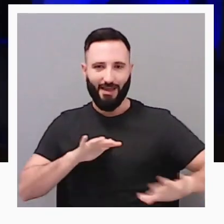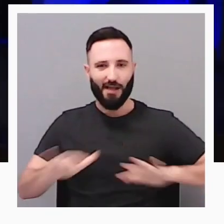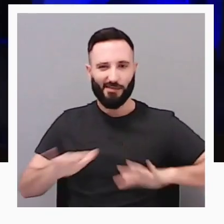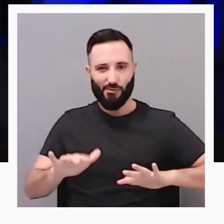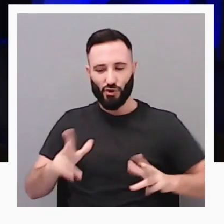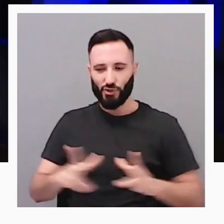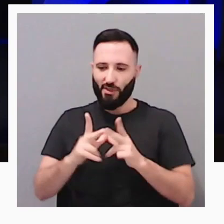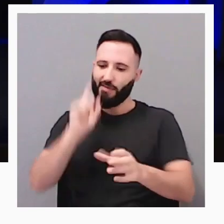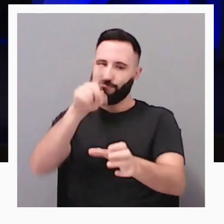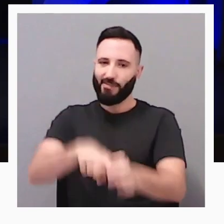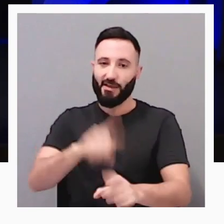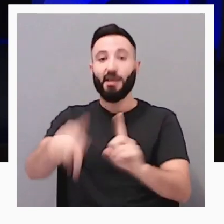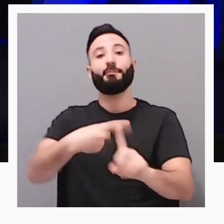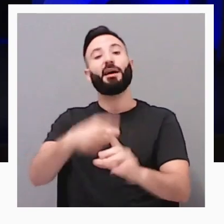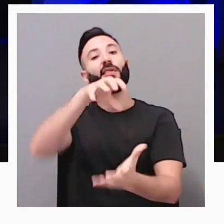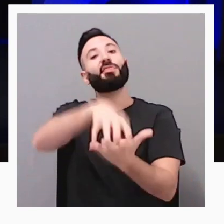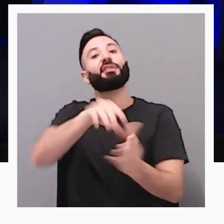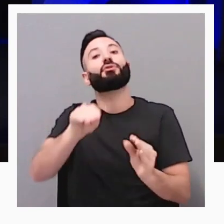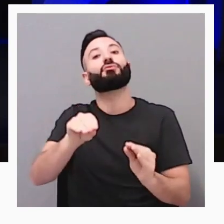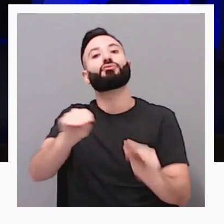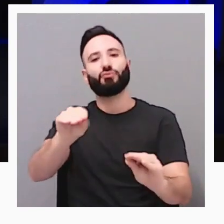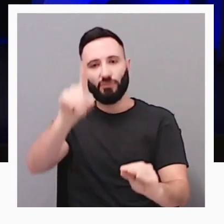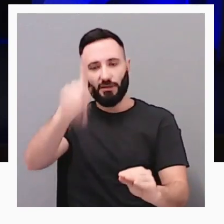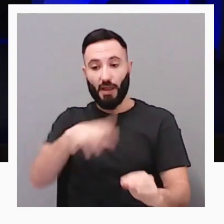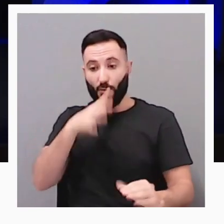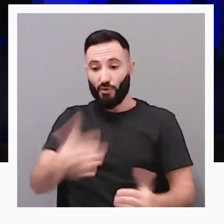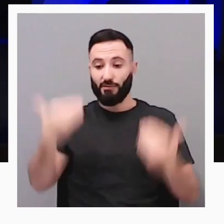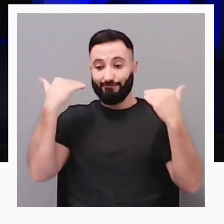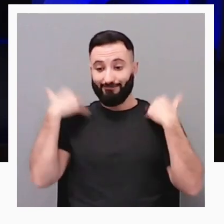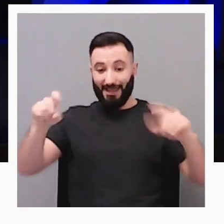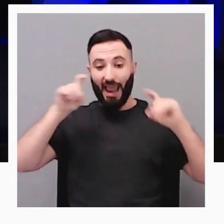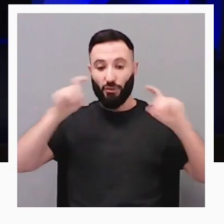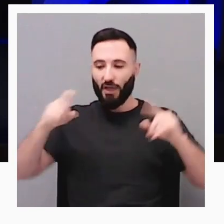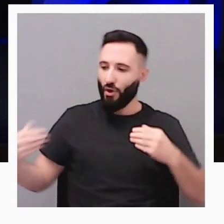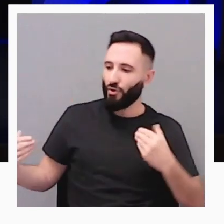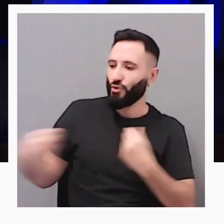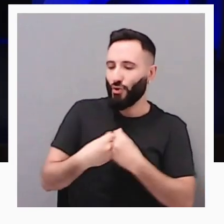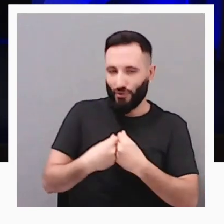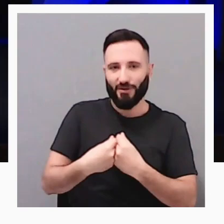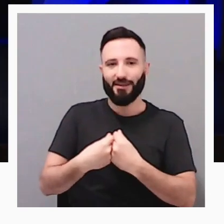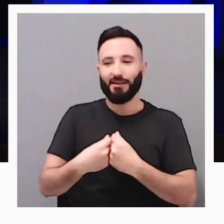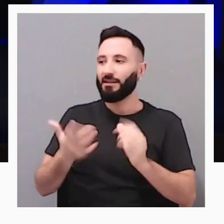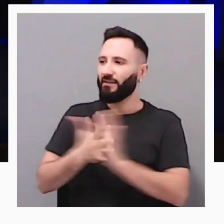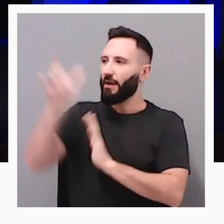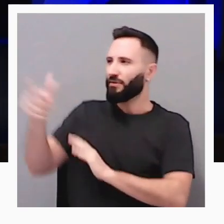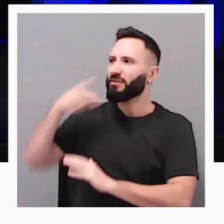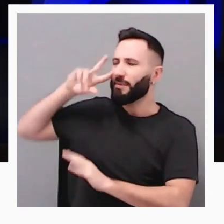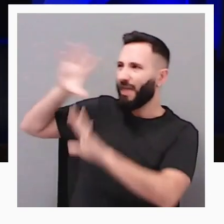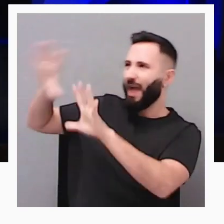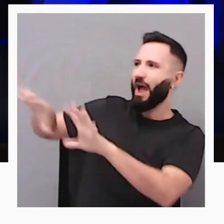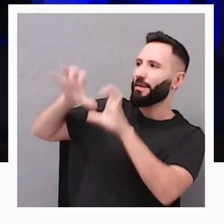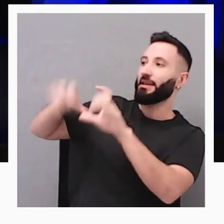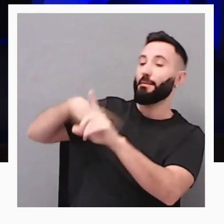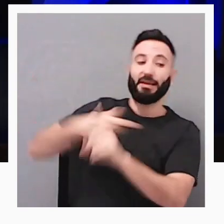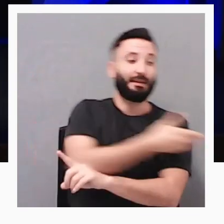y también de su propio centro, porque se convierte en coeducador, aprendiendo de la experiencia de otros y dejando que aprendan de su